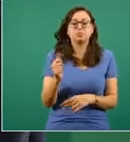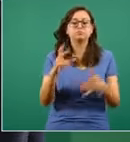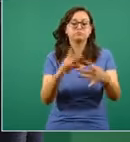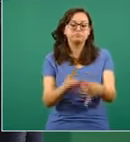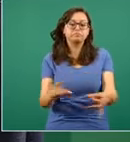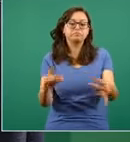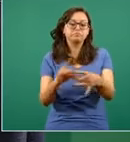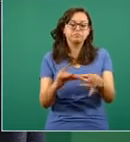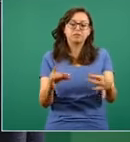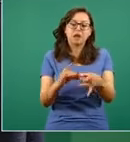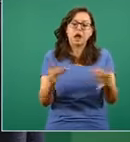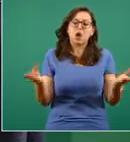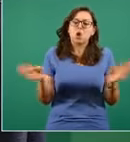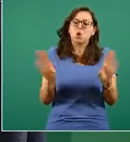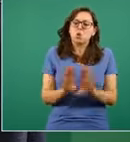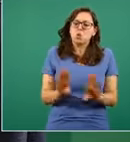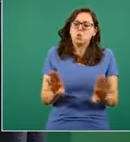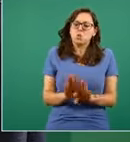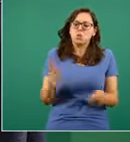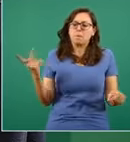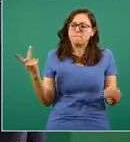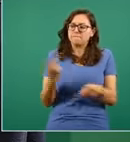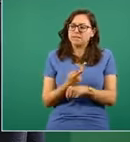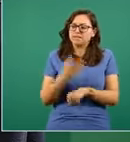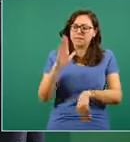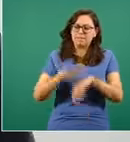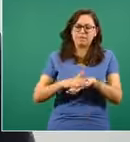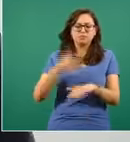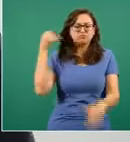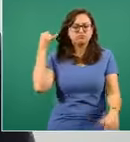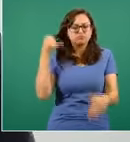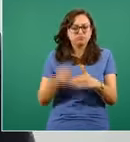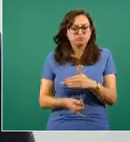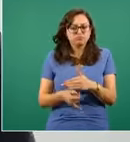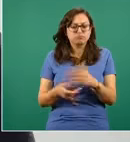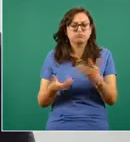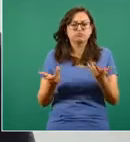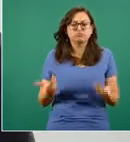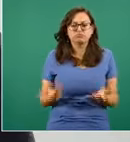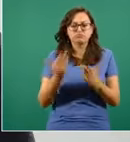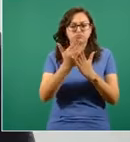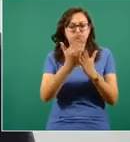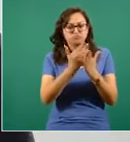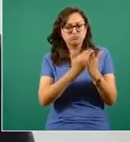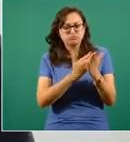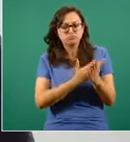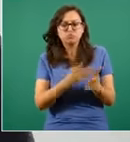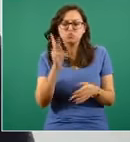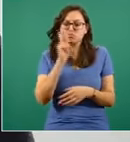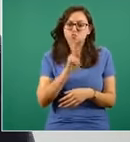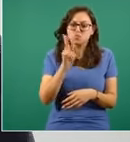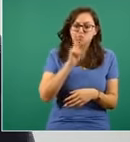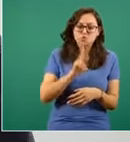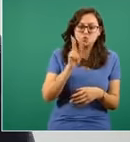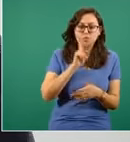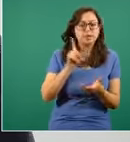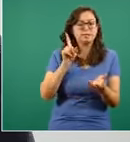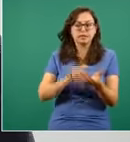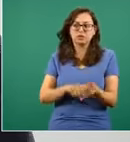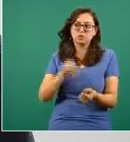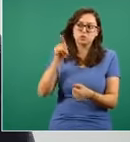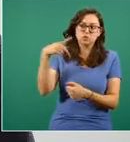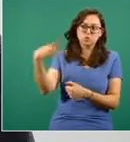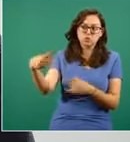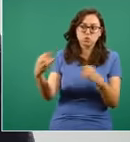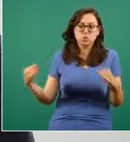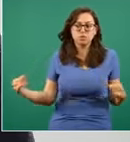nos platique de una manera, digamos, más amplia de cuáles son estos protocolos o estos ensayos clínicos controlados que ellos están